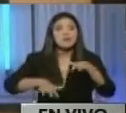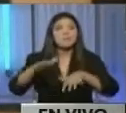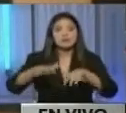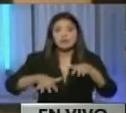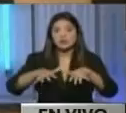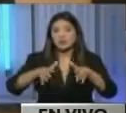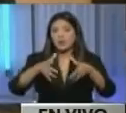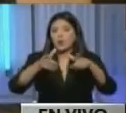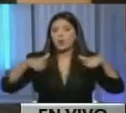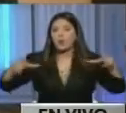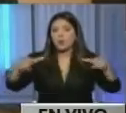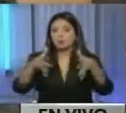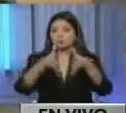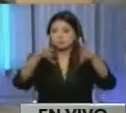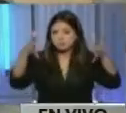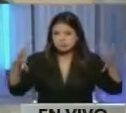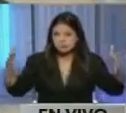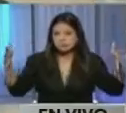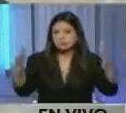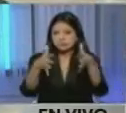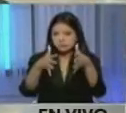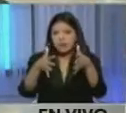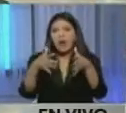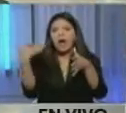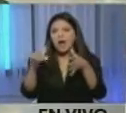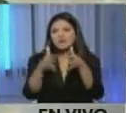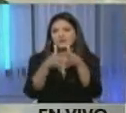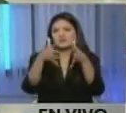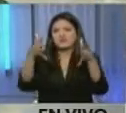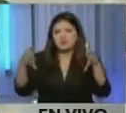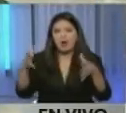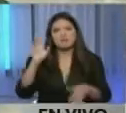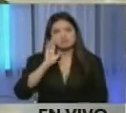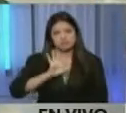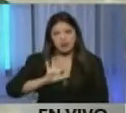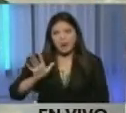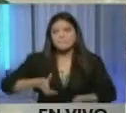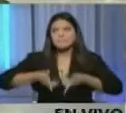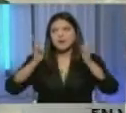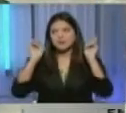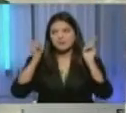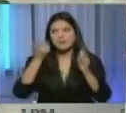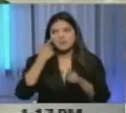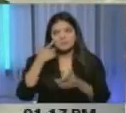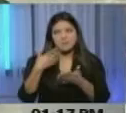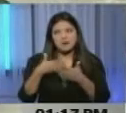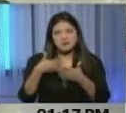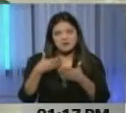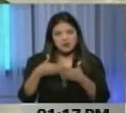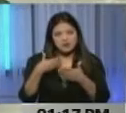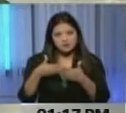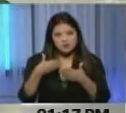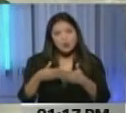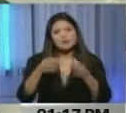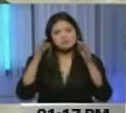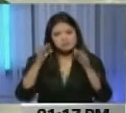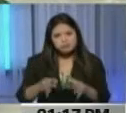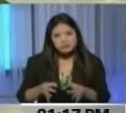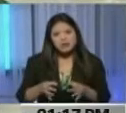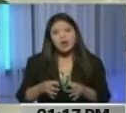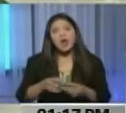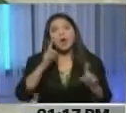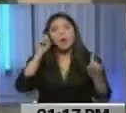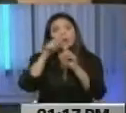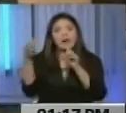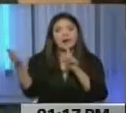vereda. Tendrán una extensión razonable que permita el monitoreo y verificación y el cumplimiento de los